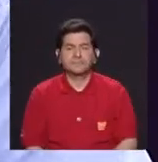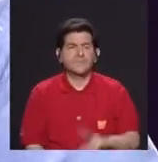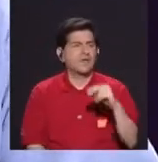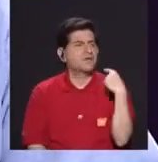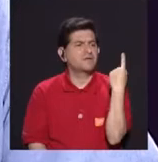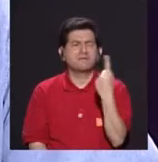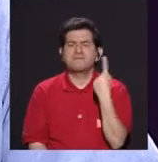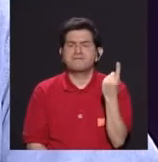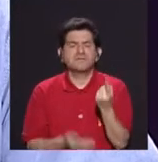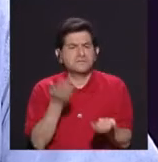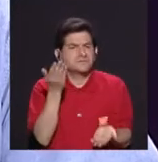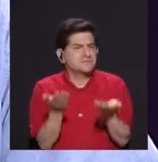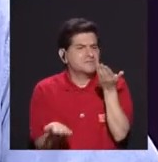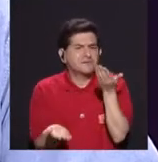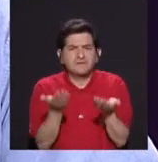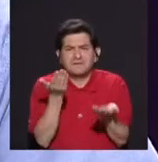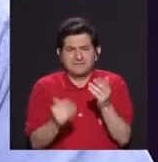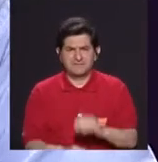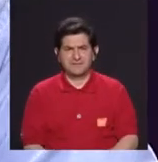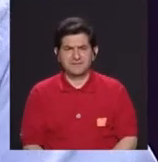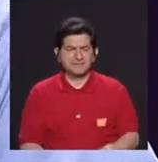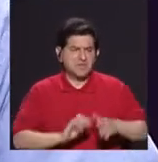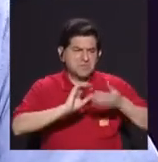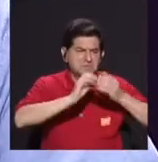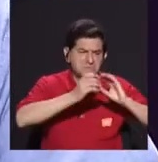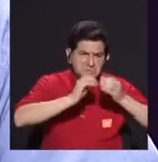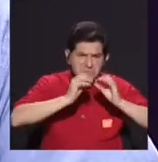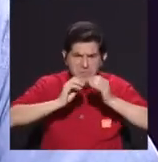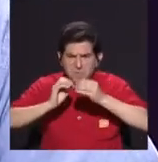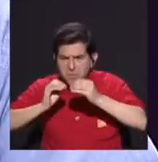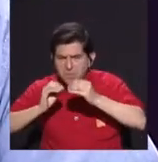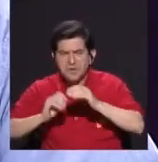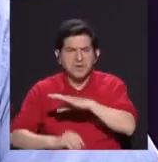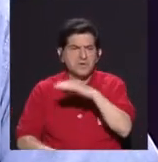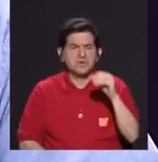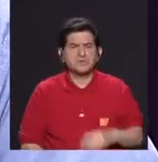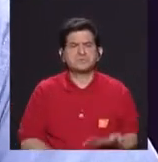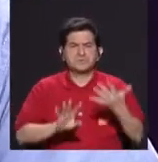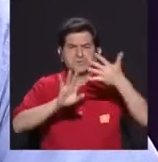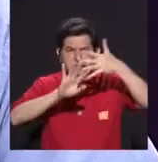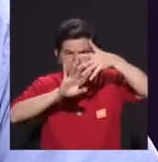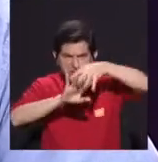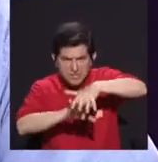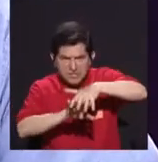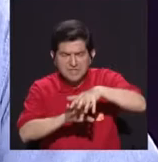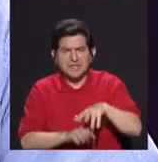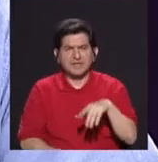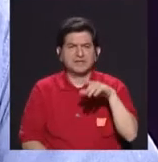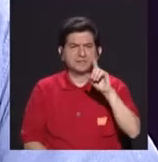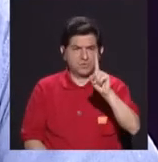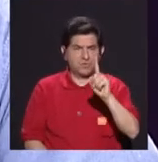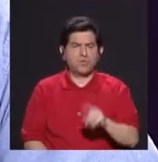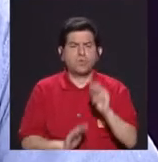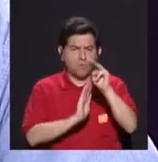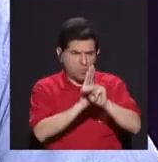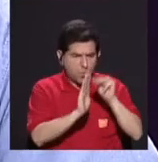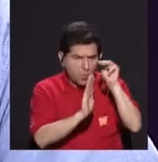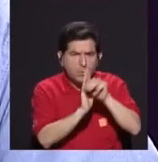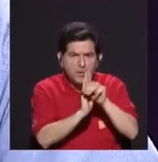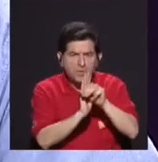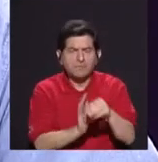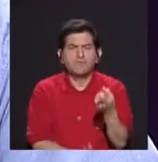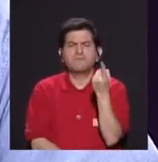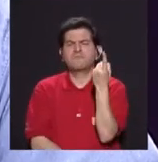de lo que puede ser en número en en integración en una currícula lo que nos ha faltado es